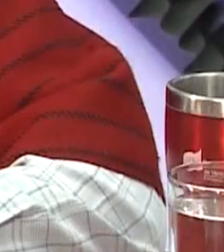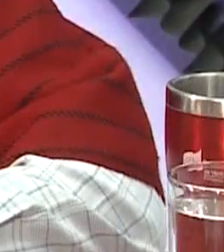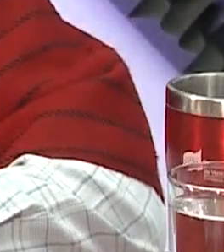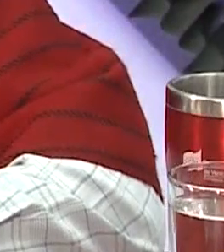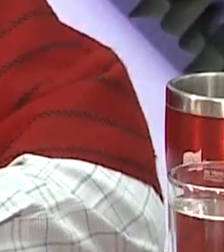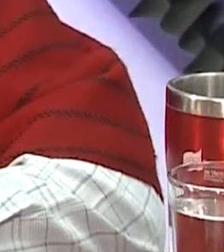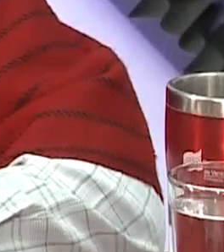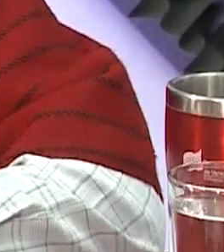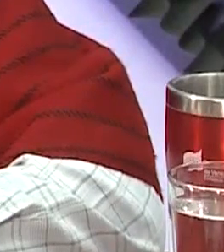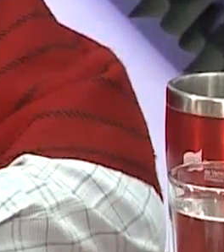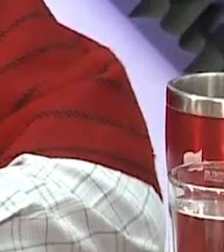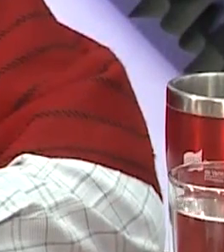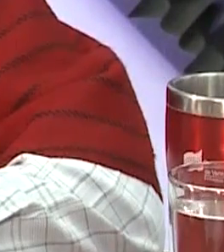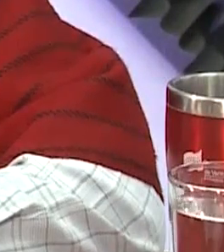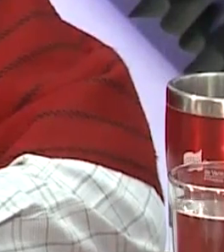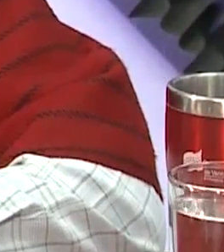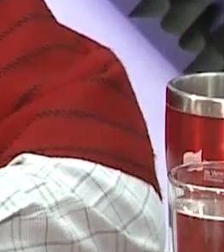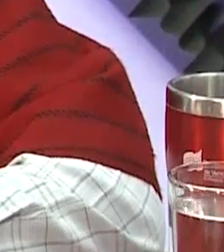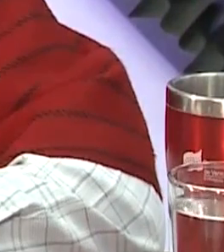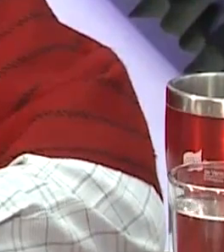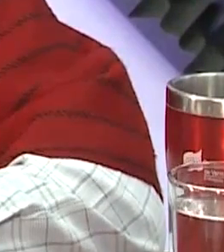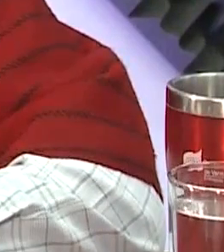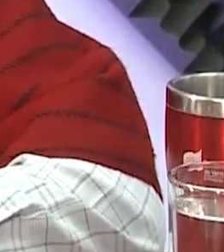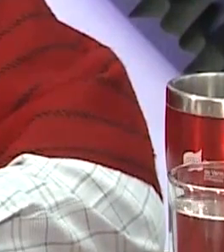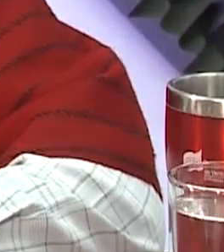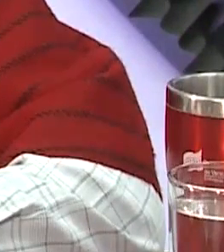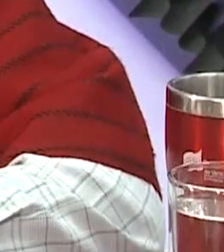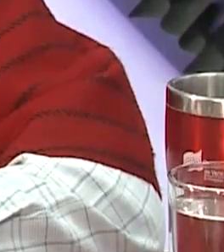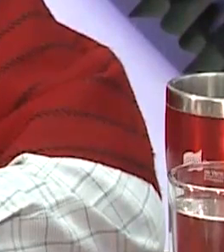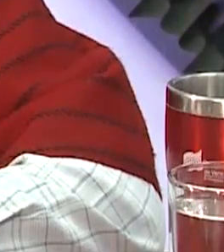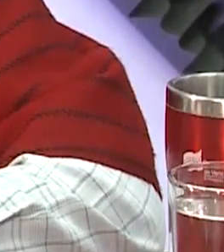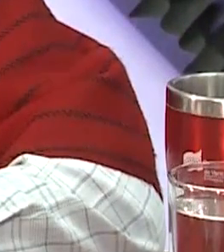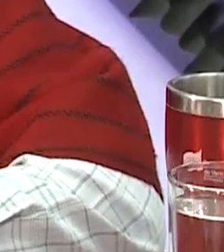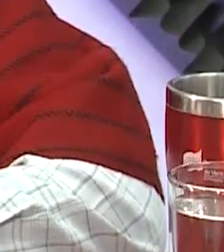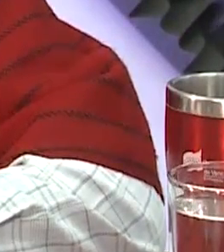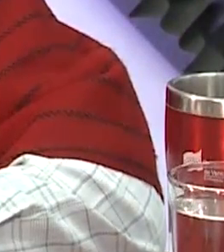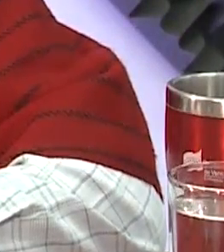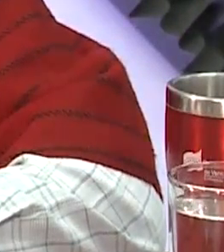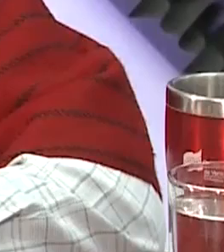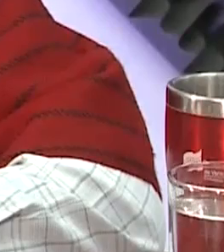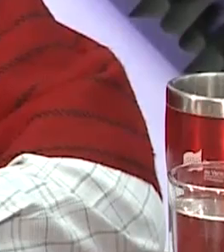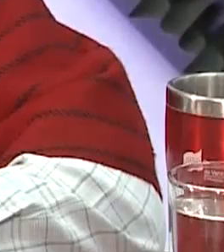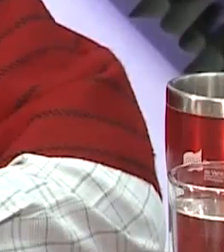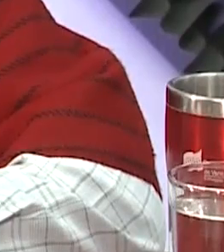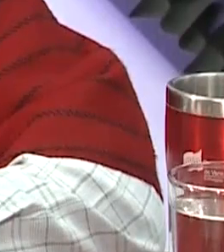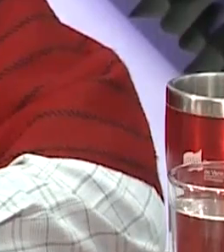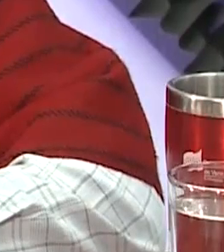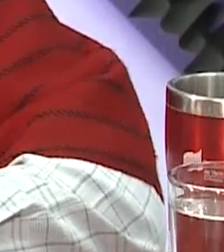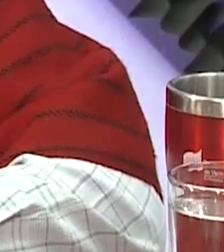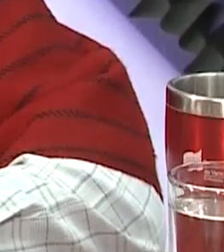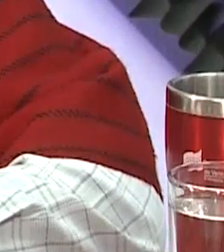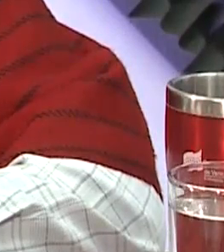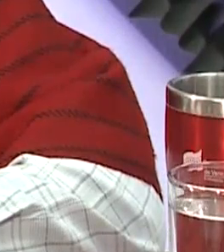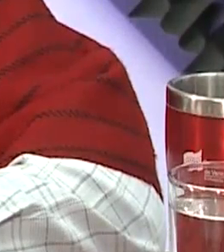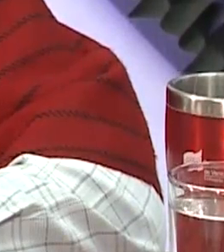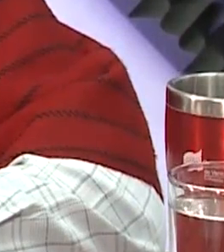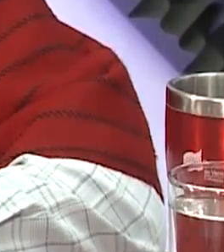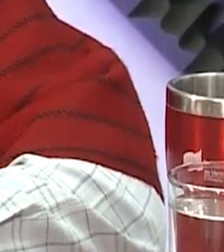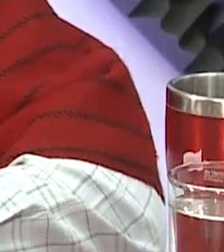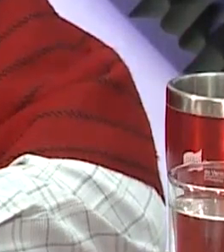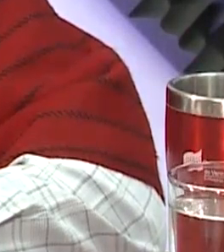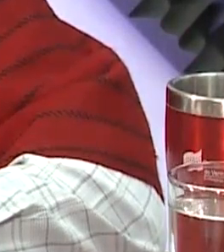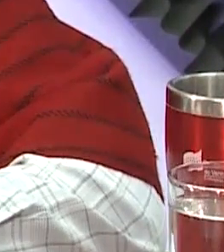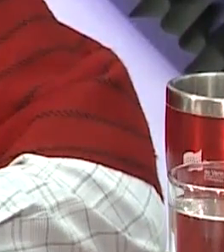mi manager y cayó con una minga de waiting in white tenía mi coche kaypika en chicas nahuel huapi una manta con